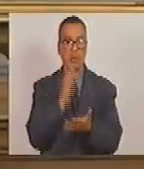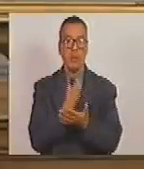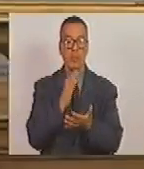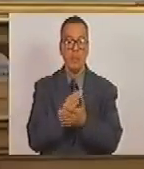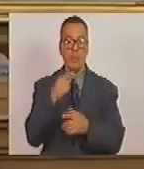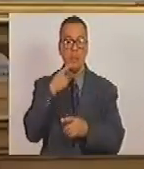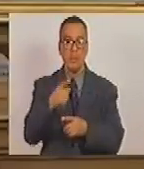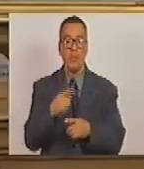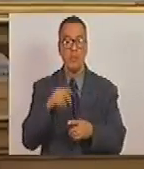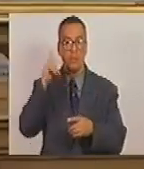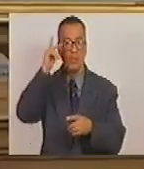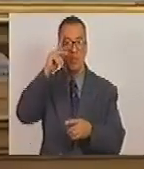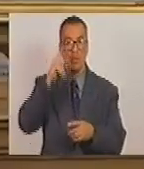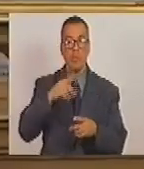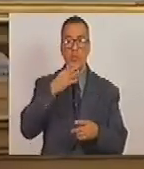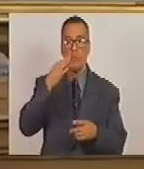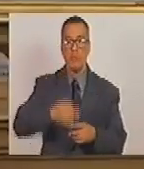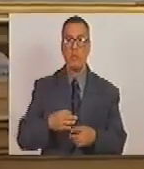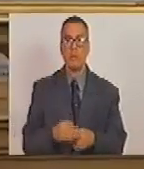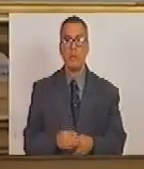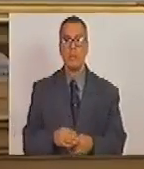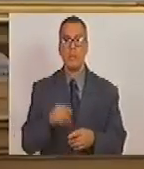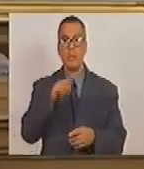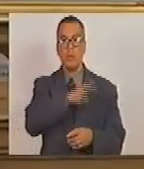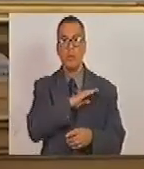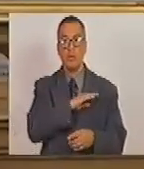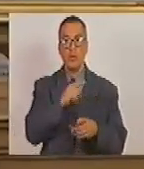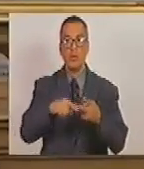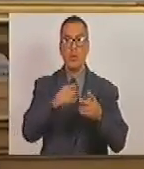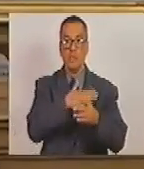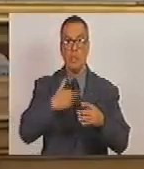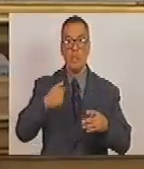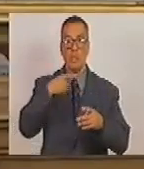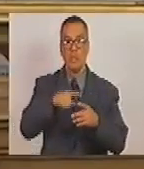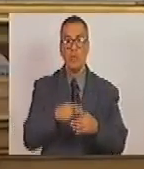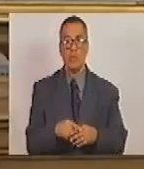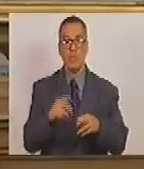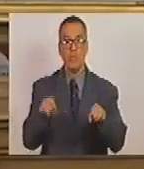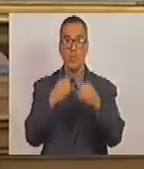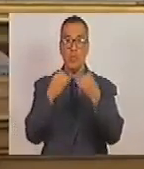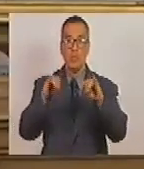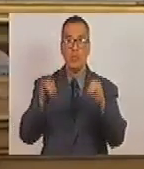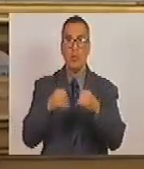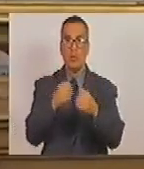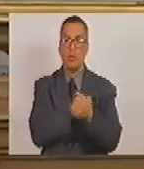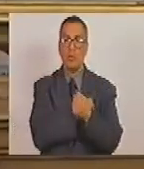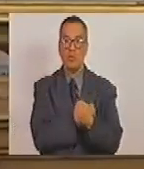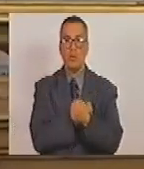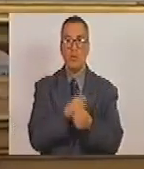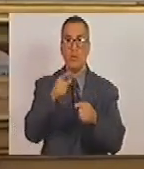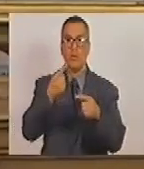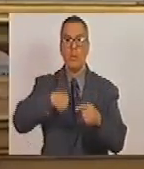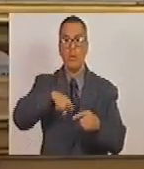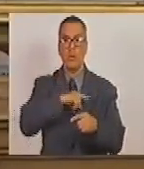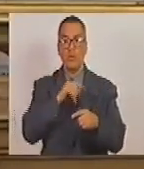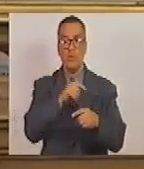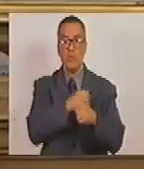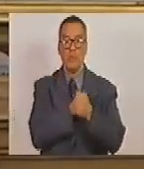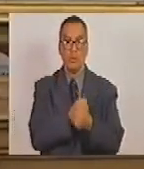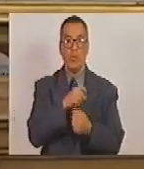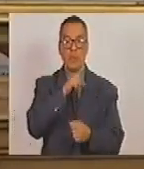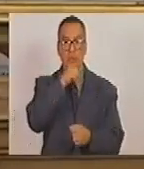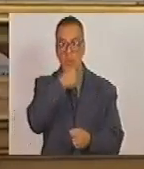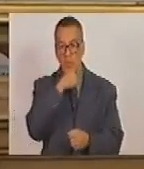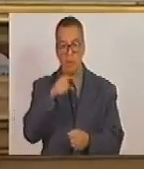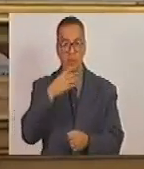dispuesto al consejo certero. Desde aquí y donde quiera que esté en su cumpleaños, le mandamos un abrazo a nuestro querido viejo José